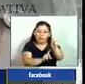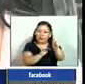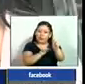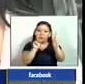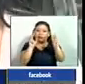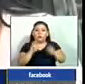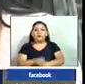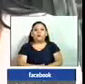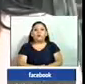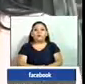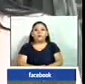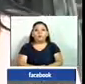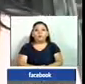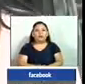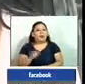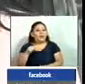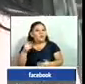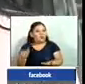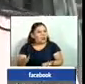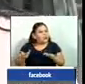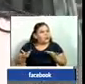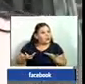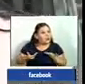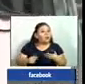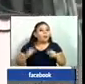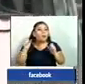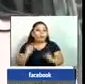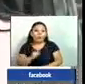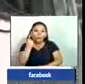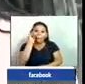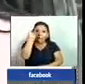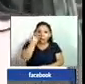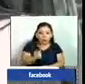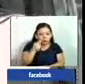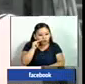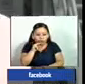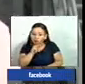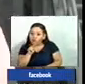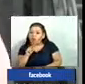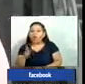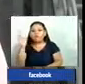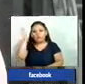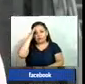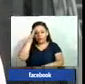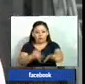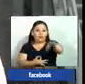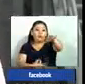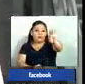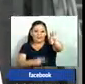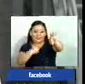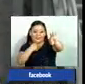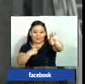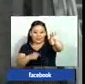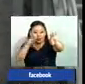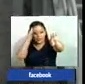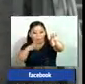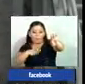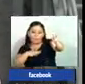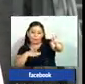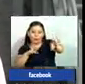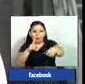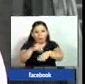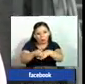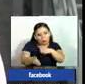importante y esto en que nos ayuda a que el elector pueda manifestarse y pueda tener un conocimiento cuando va a decir este es el diputado